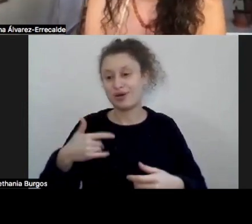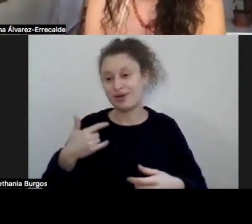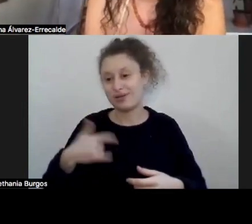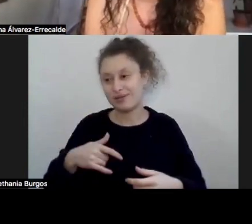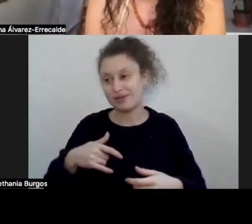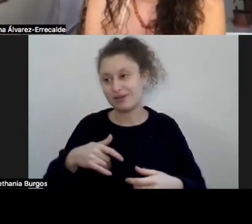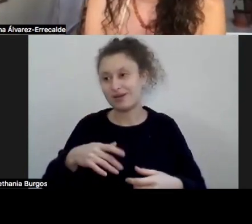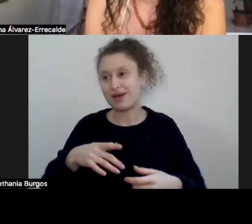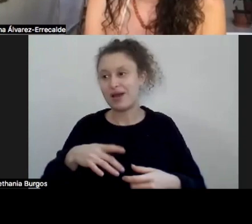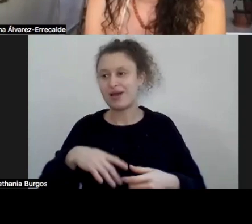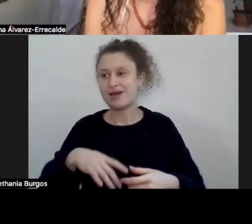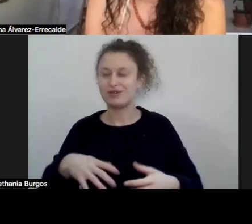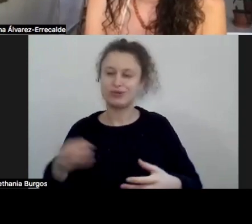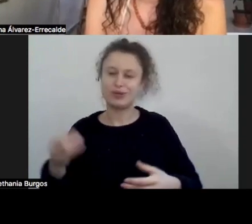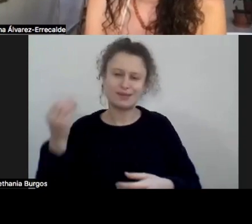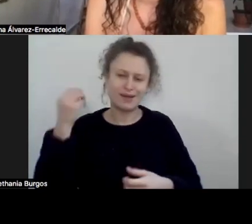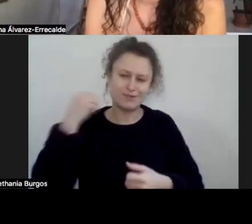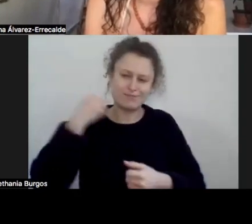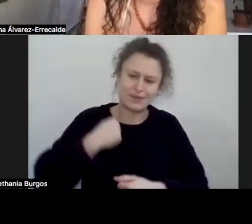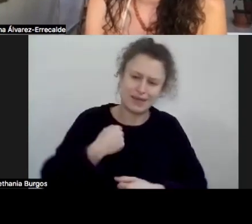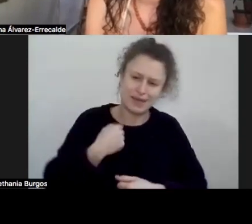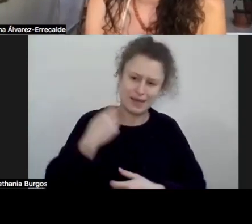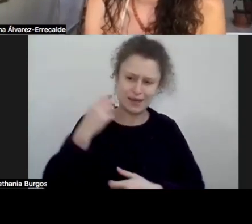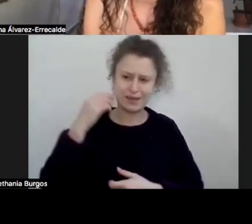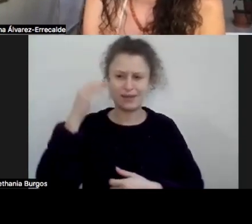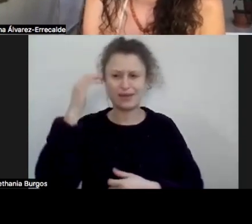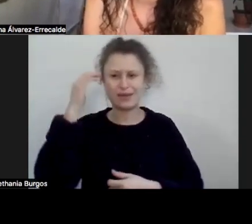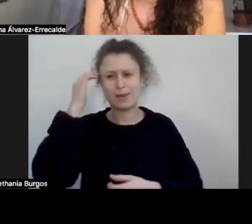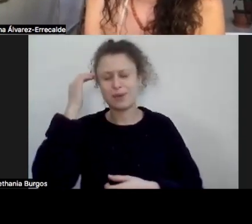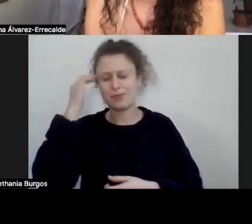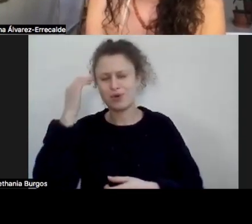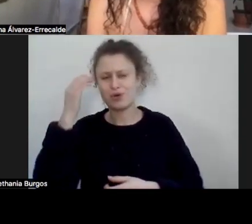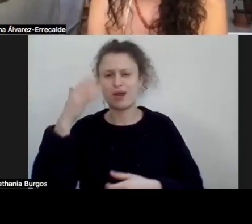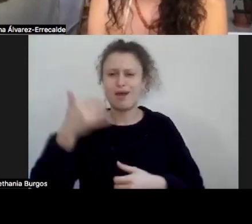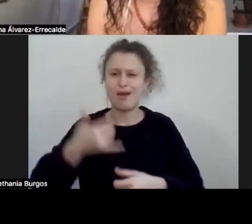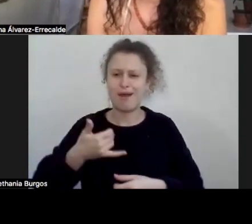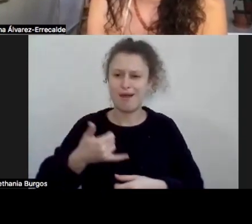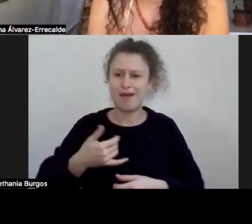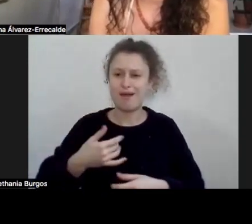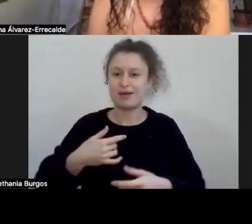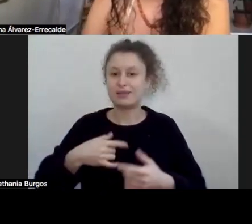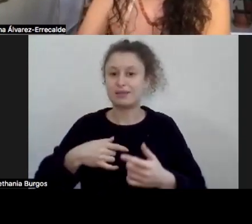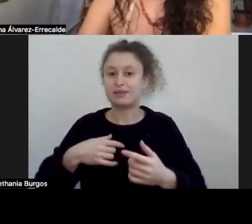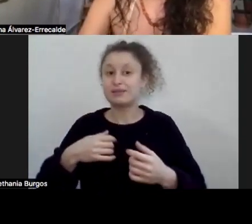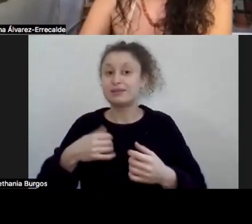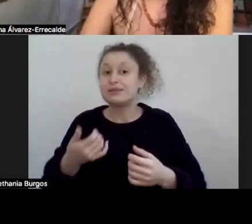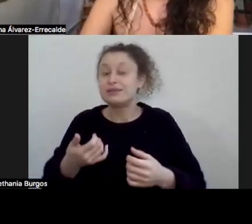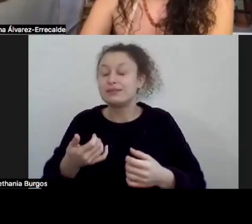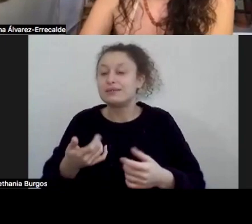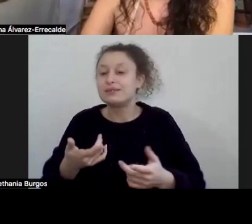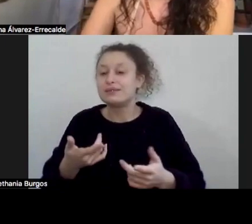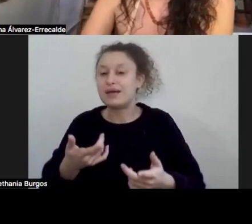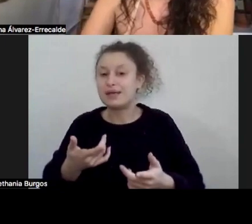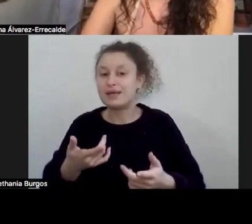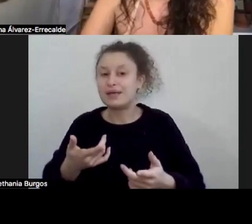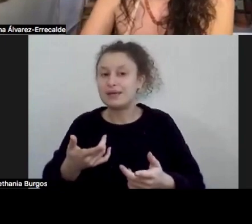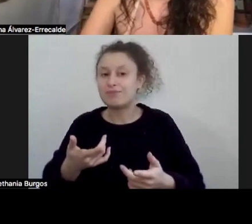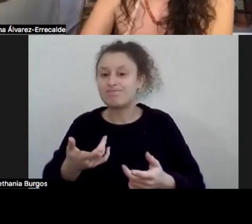tenemos, me planteé, ¿no? Como a quién yo estaría dispuesta a cuidar. Y esto